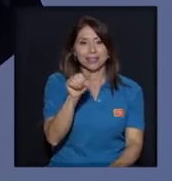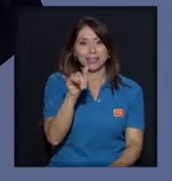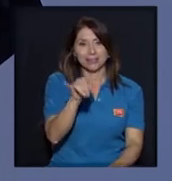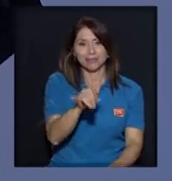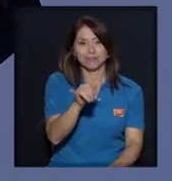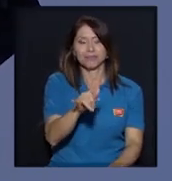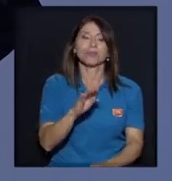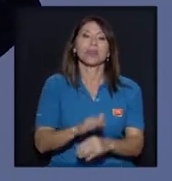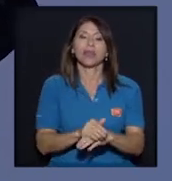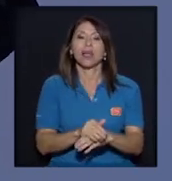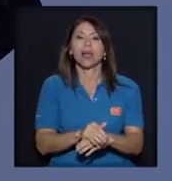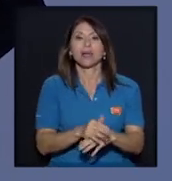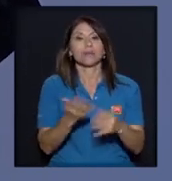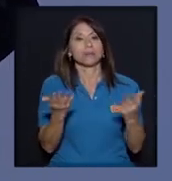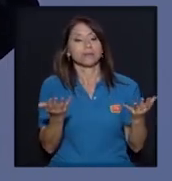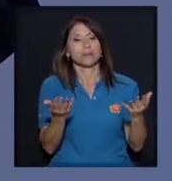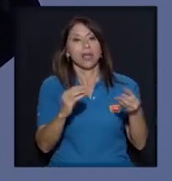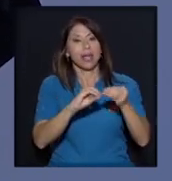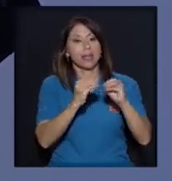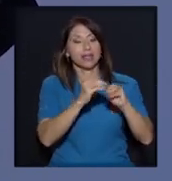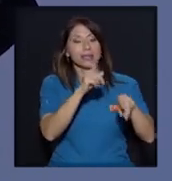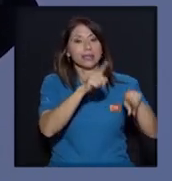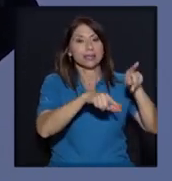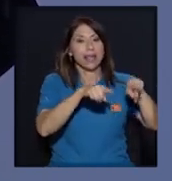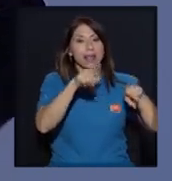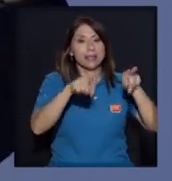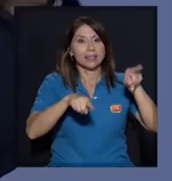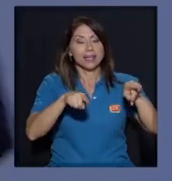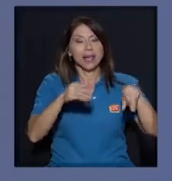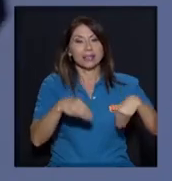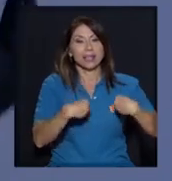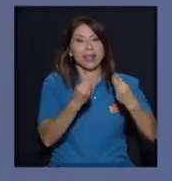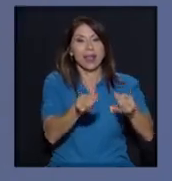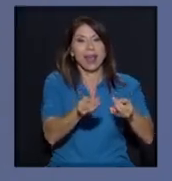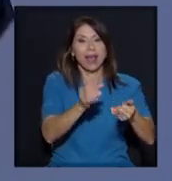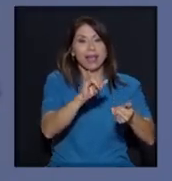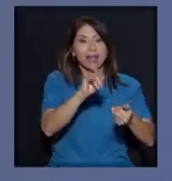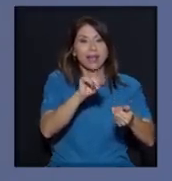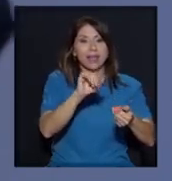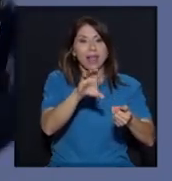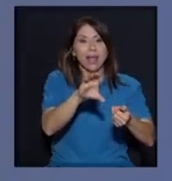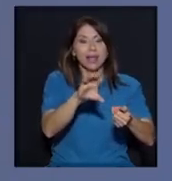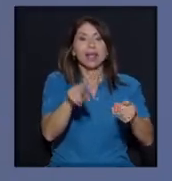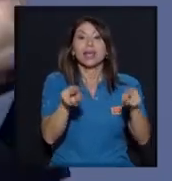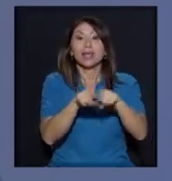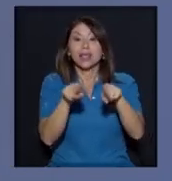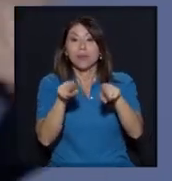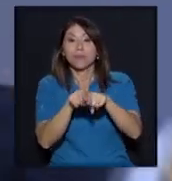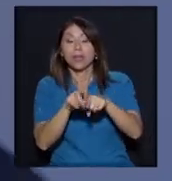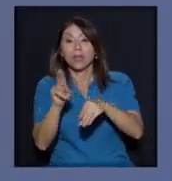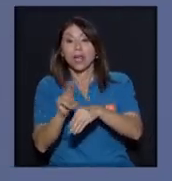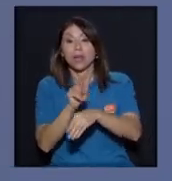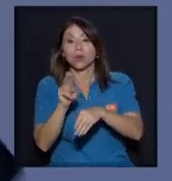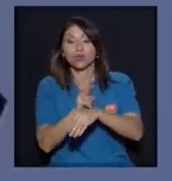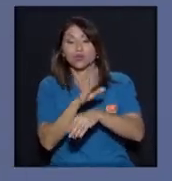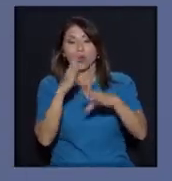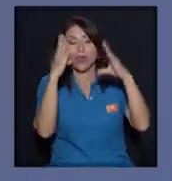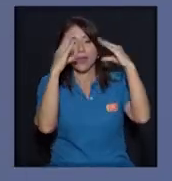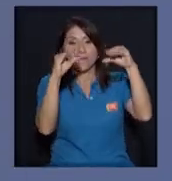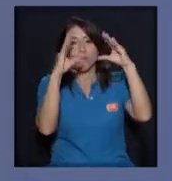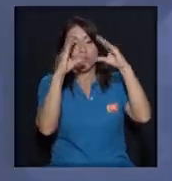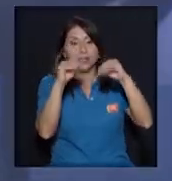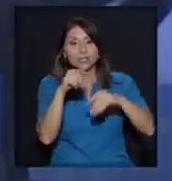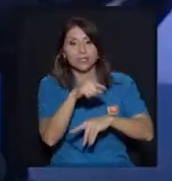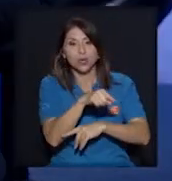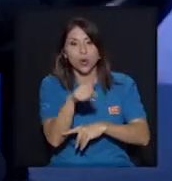tanto en las estadísticas que provee el INEC como el uso de esa información que ustedes hacen se ha